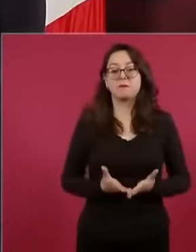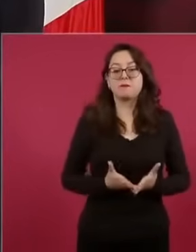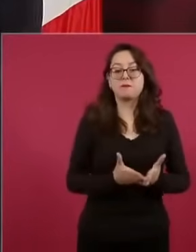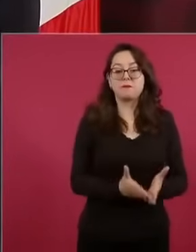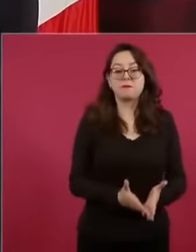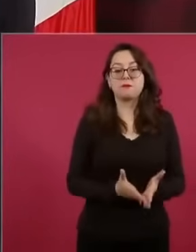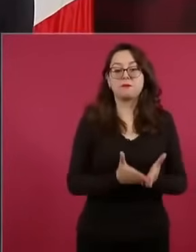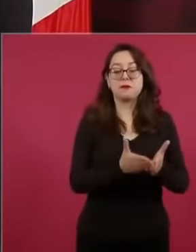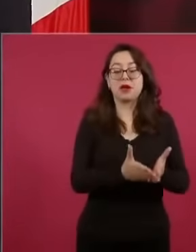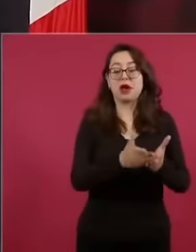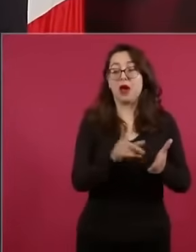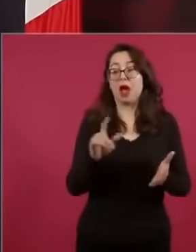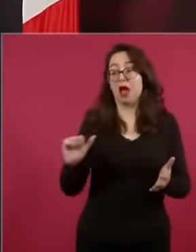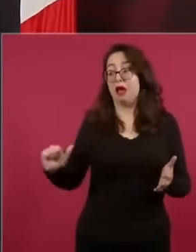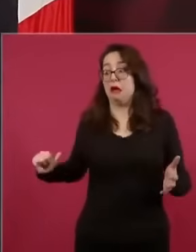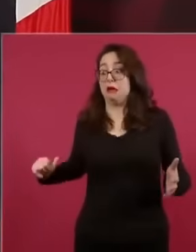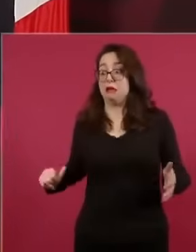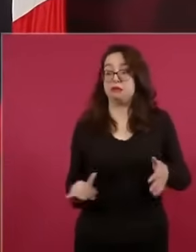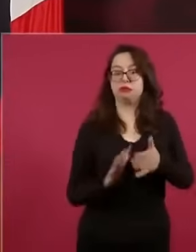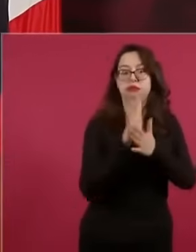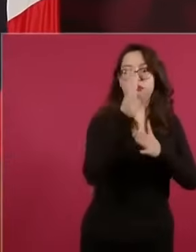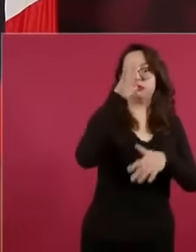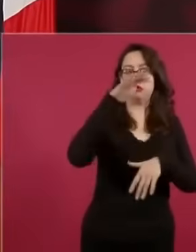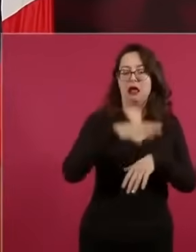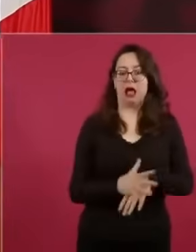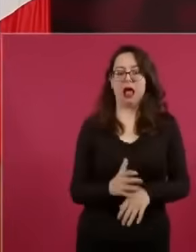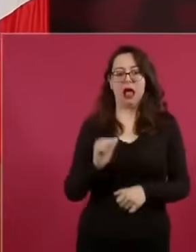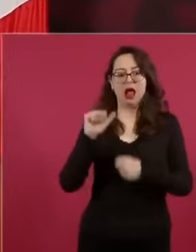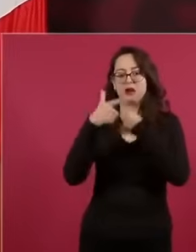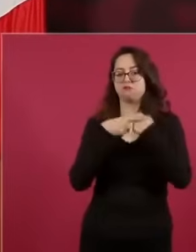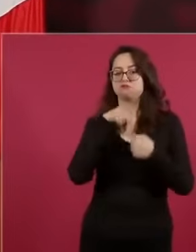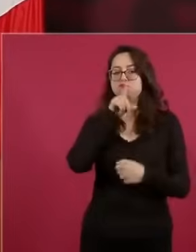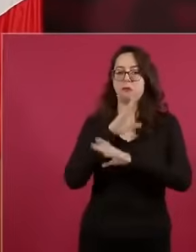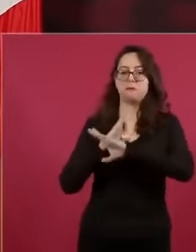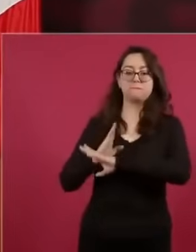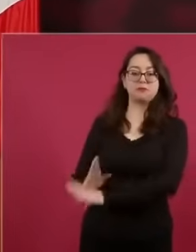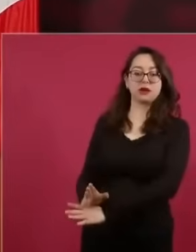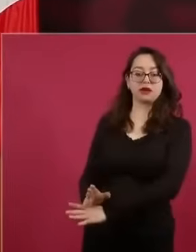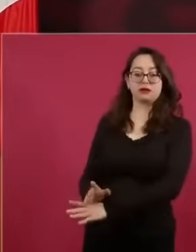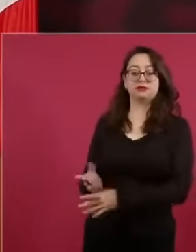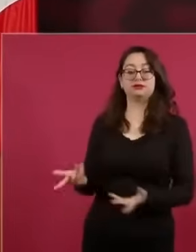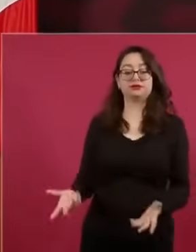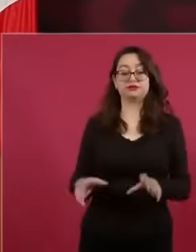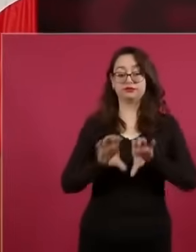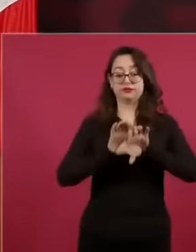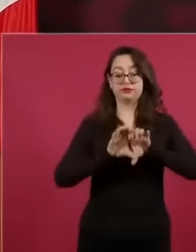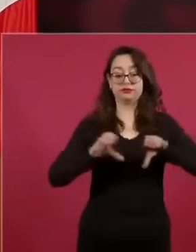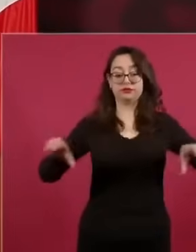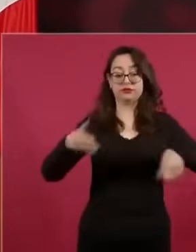¿sí?, sin problema, y estamos hablando de un calado, de una profundidad